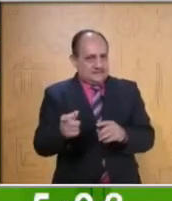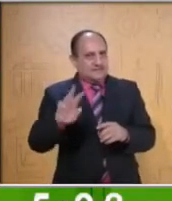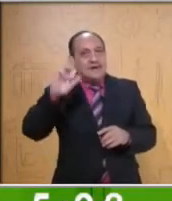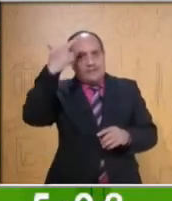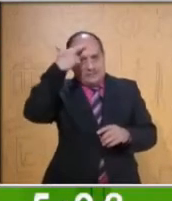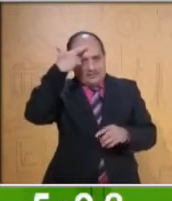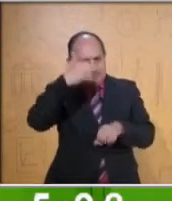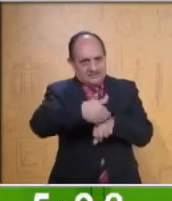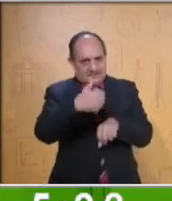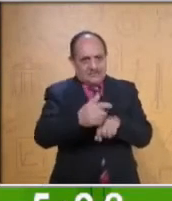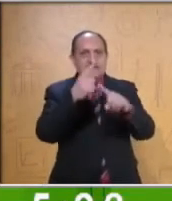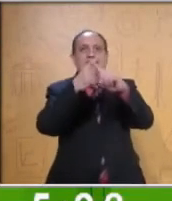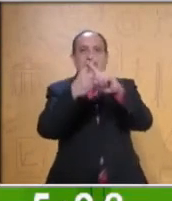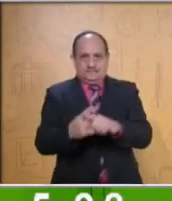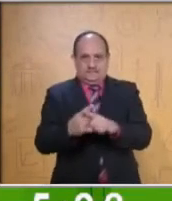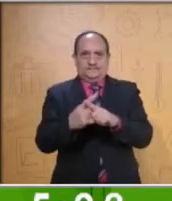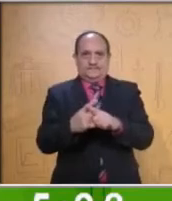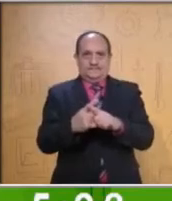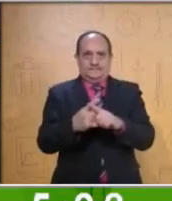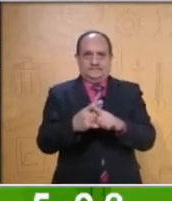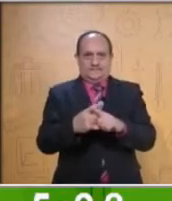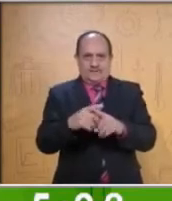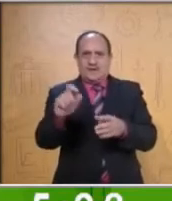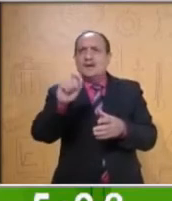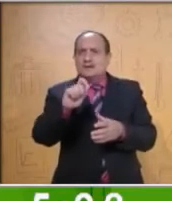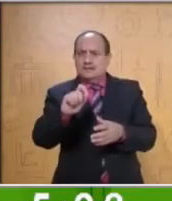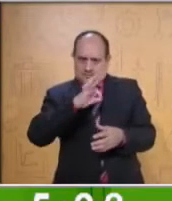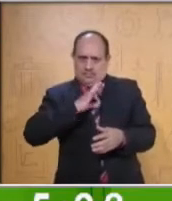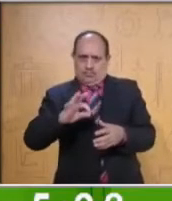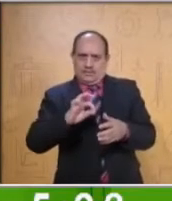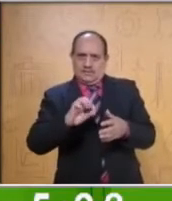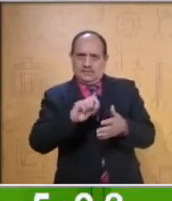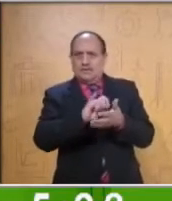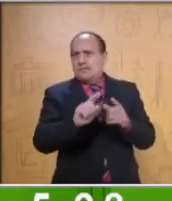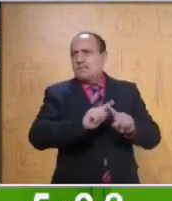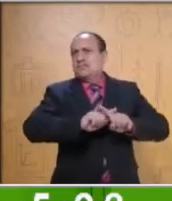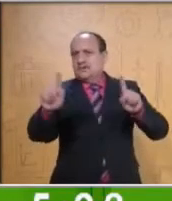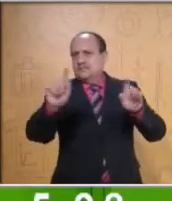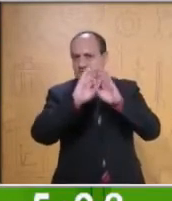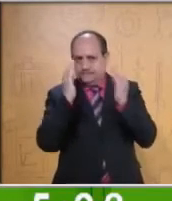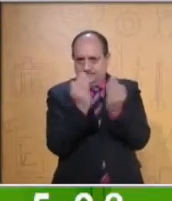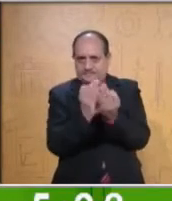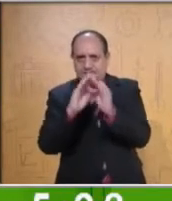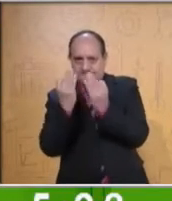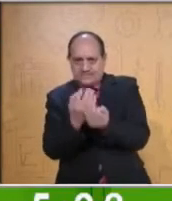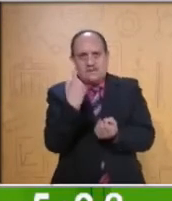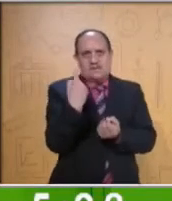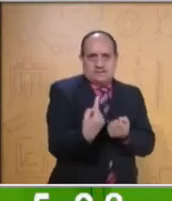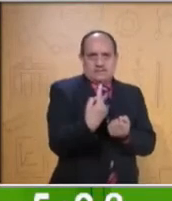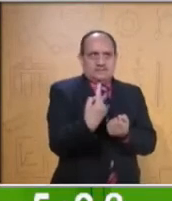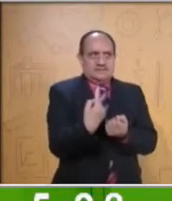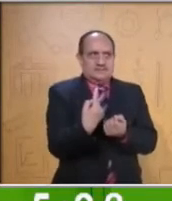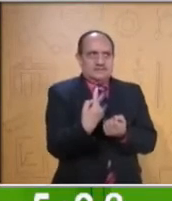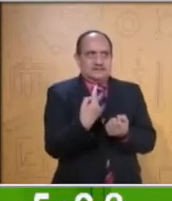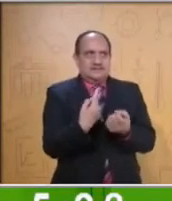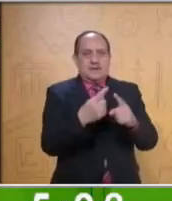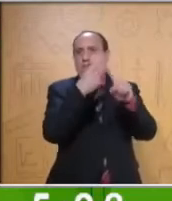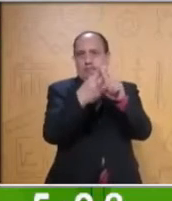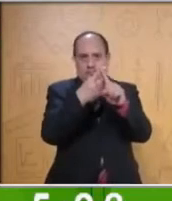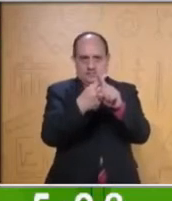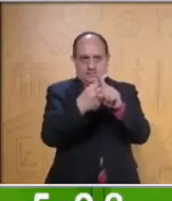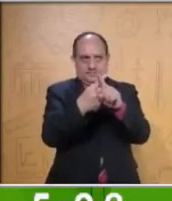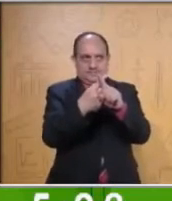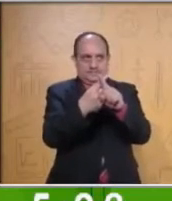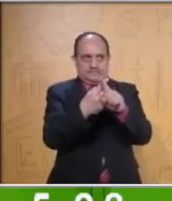recordar. Las multiplicaciones se pueden representar de diferentes maneras. Una de ellas es con el signo de por,